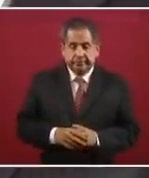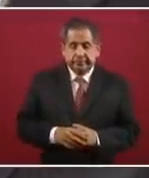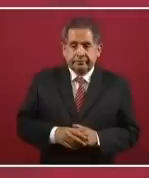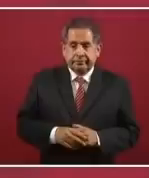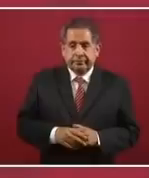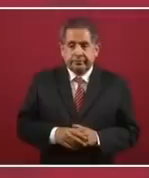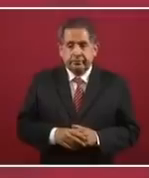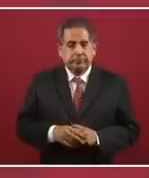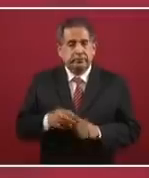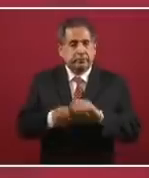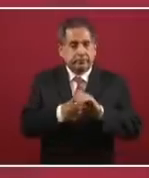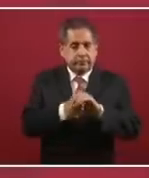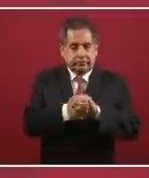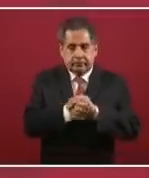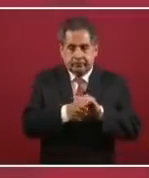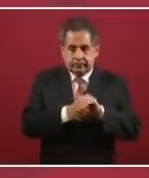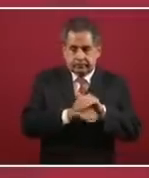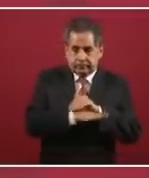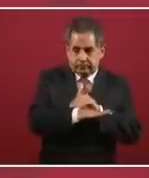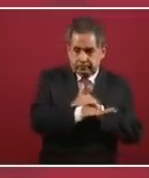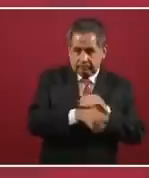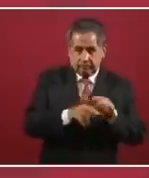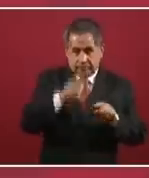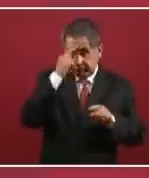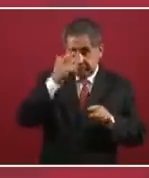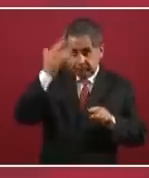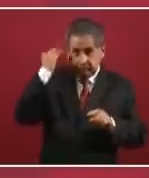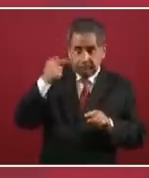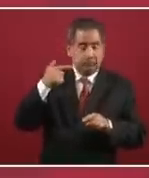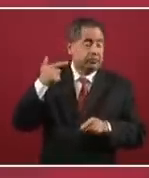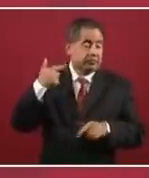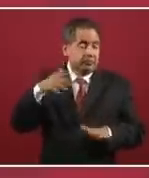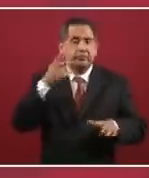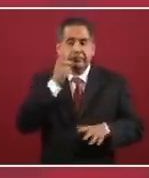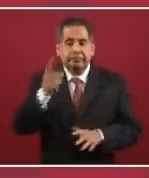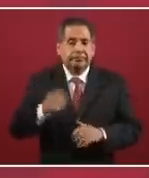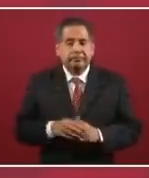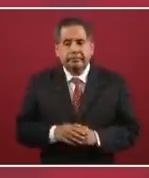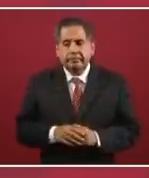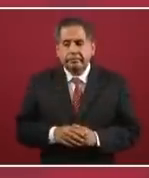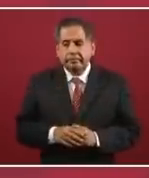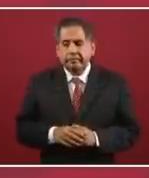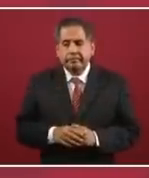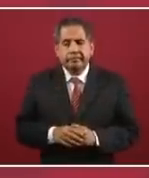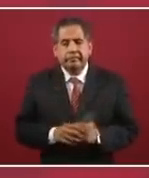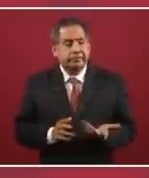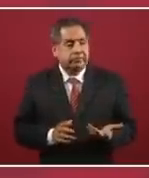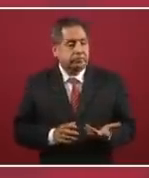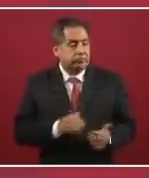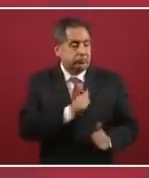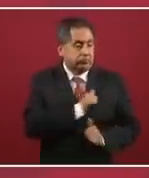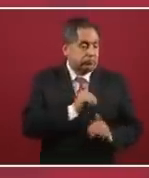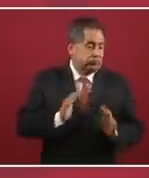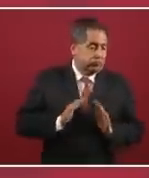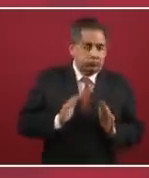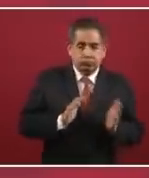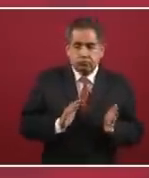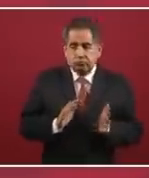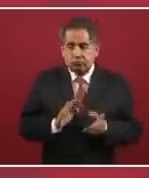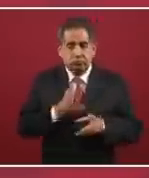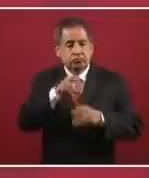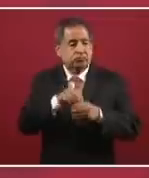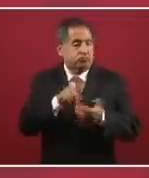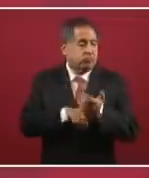lo de Ayotzinapa, se decía de que si estaba el ejército